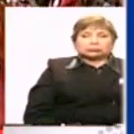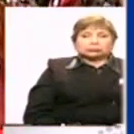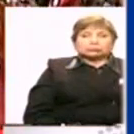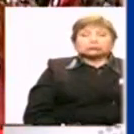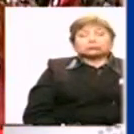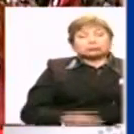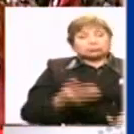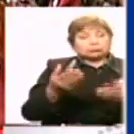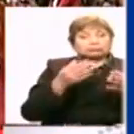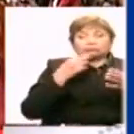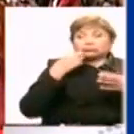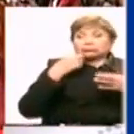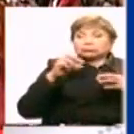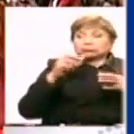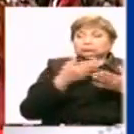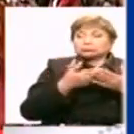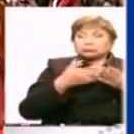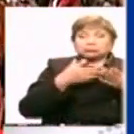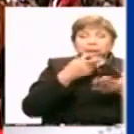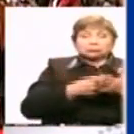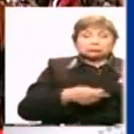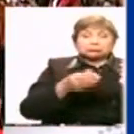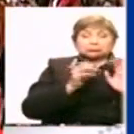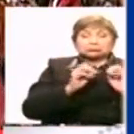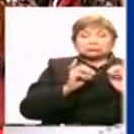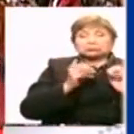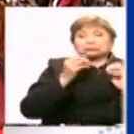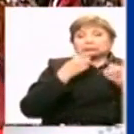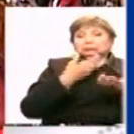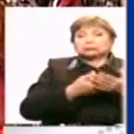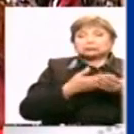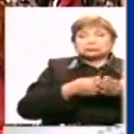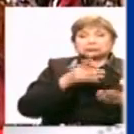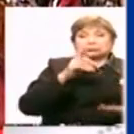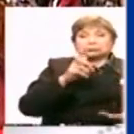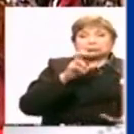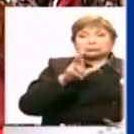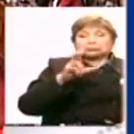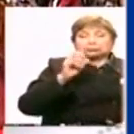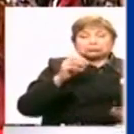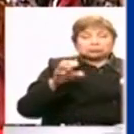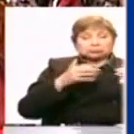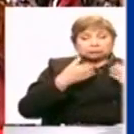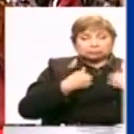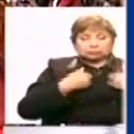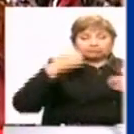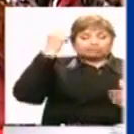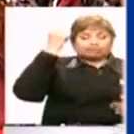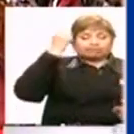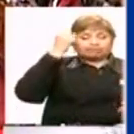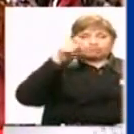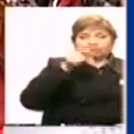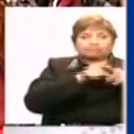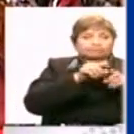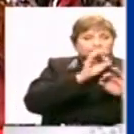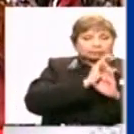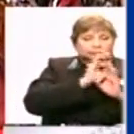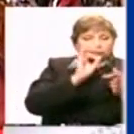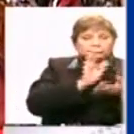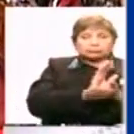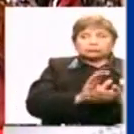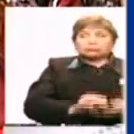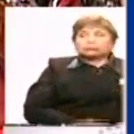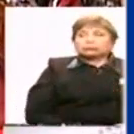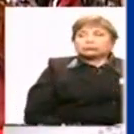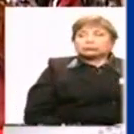son de conocimiento público, y esperamos instalarnos ya como comisión política dentro del partido, ¿no? Hemos en estas semanas tenido